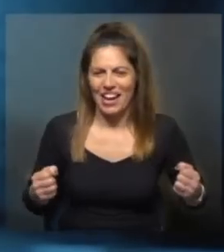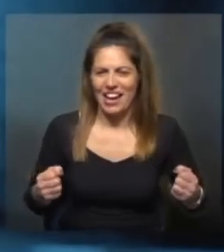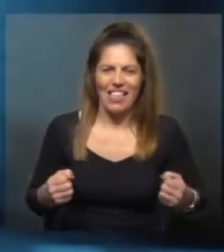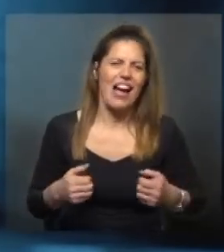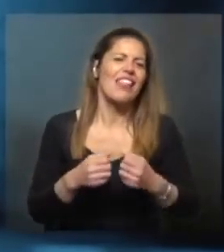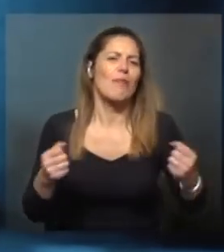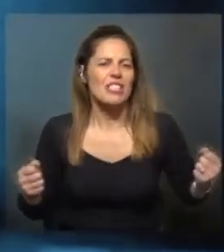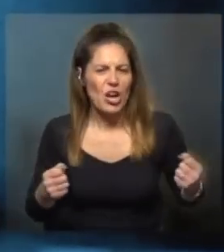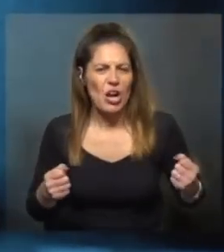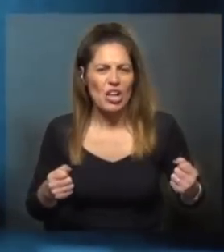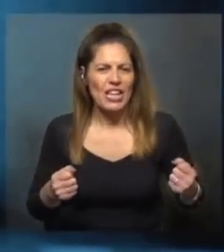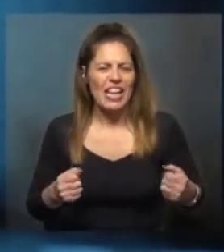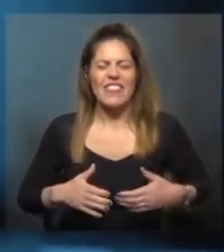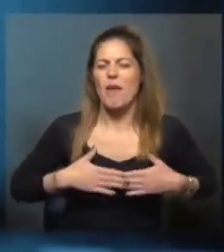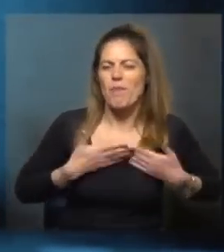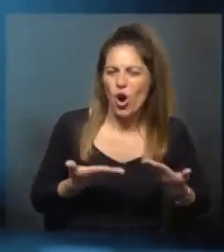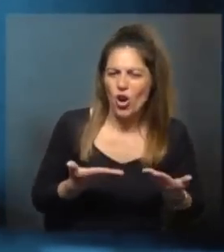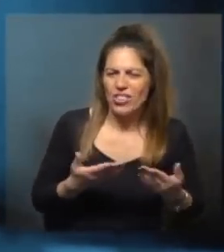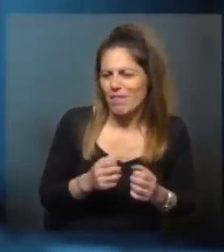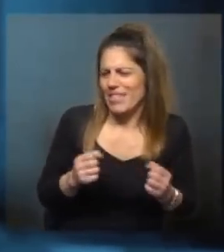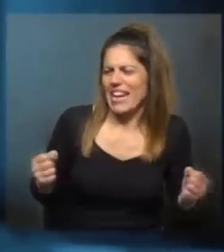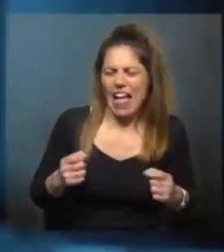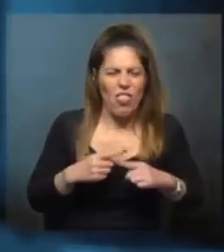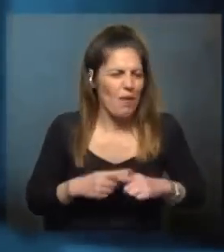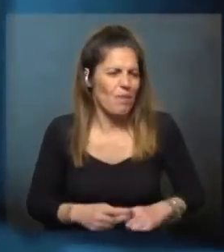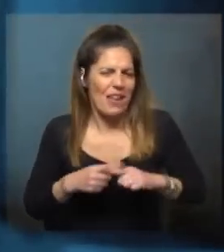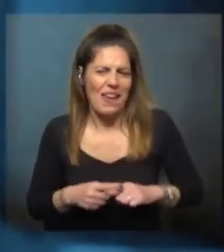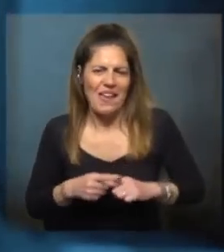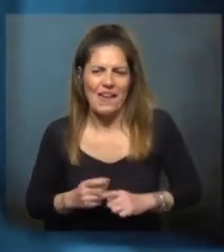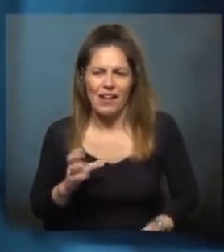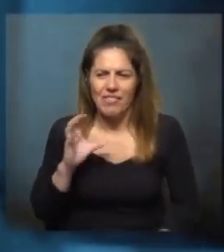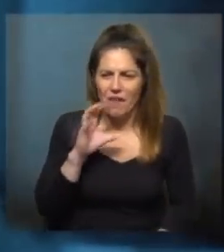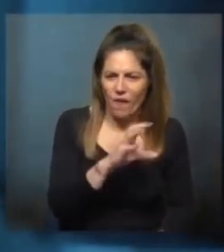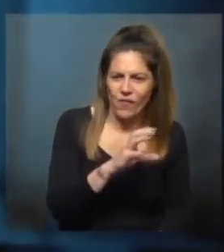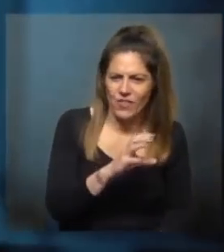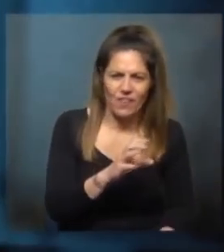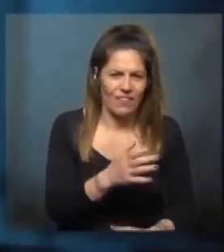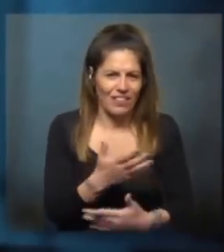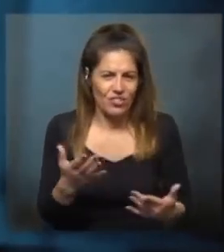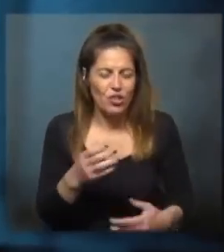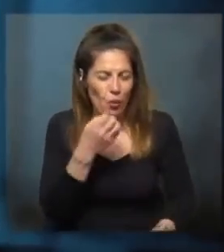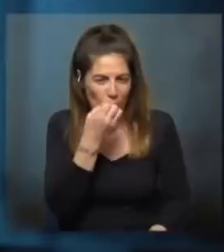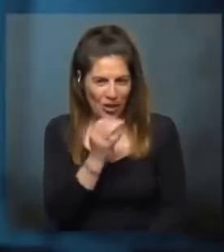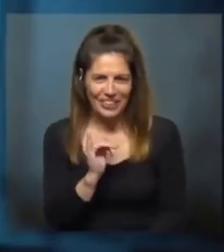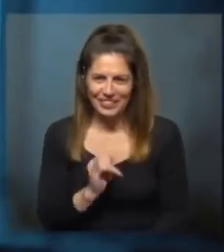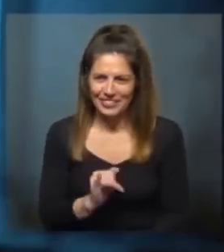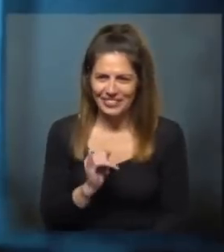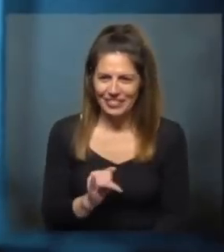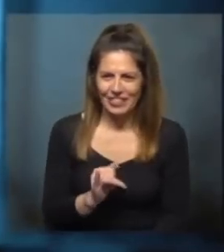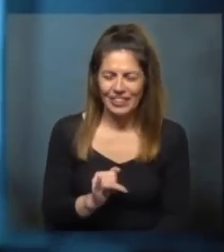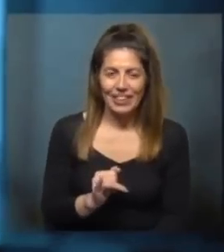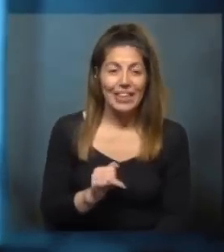despechadas canciones de amor despechado de pelea de odio de cosas así estuvo buenísimo y